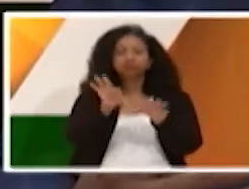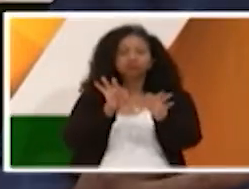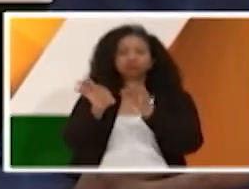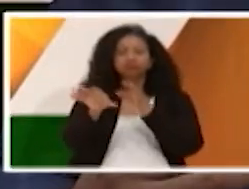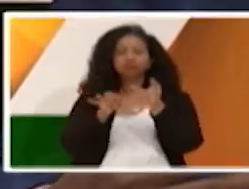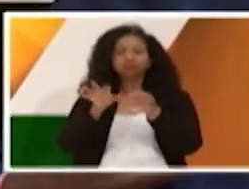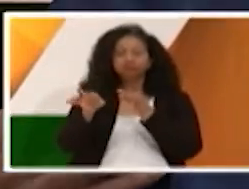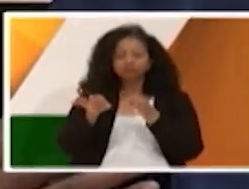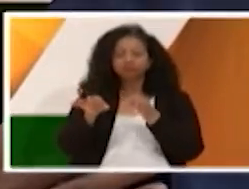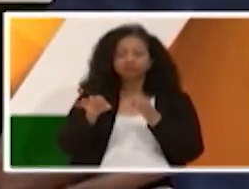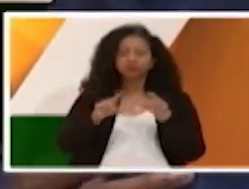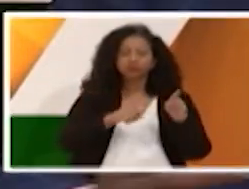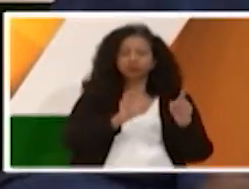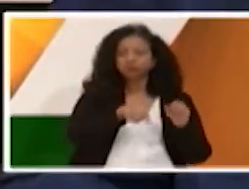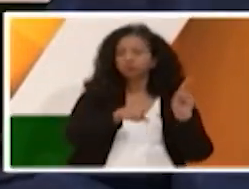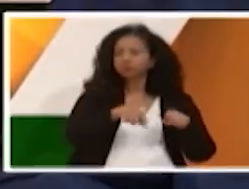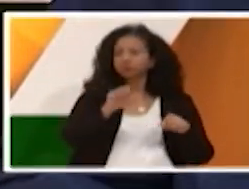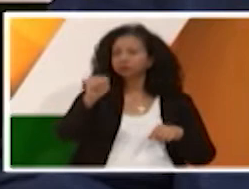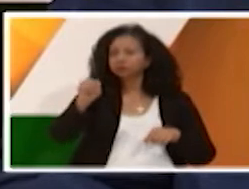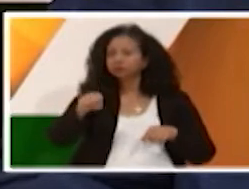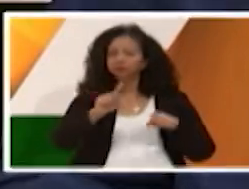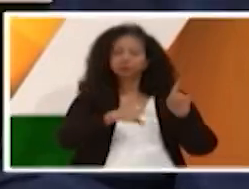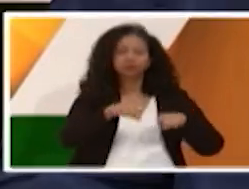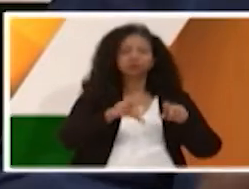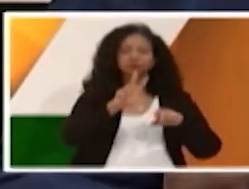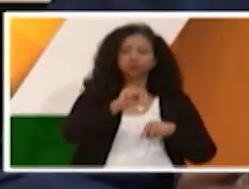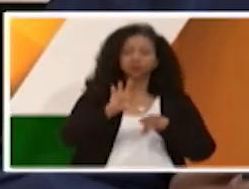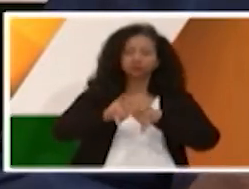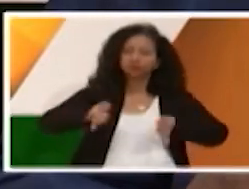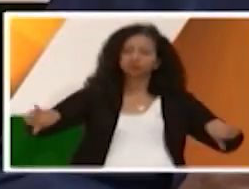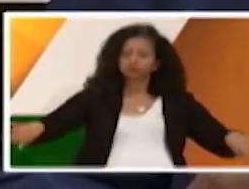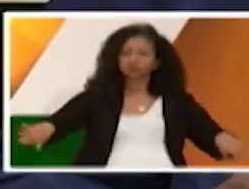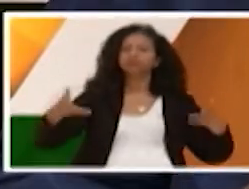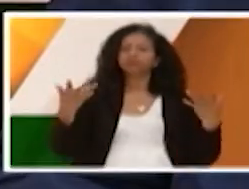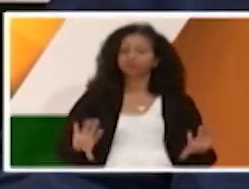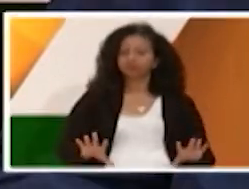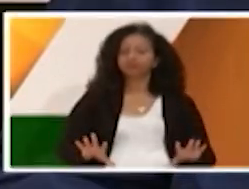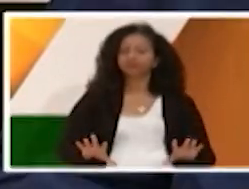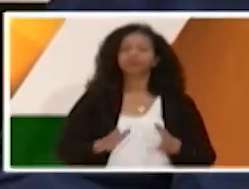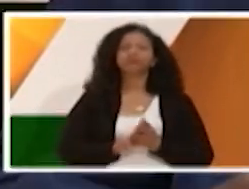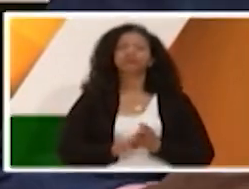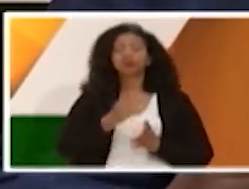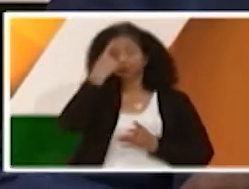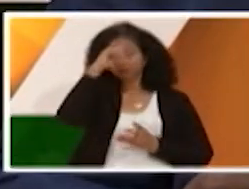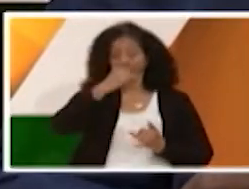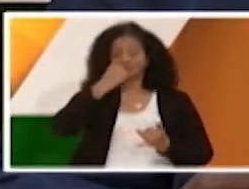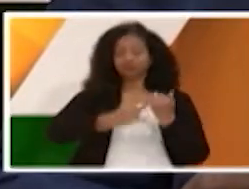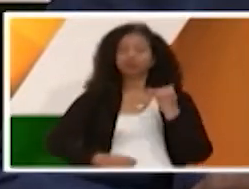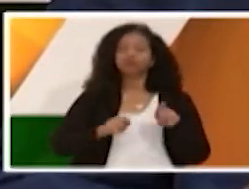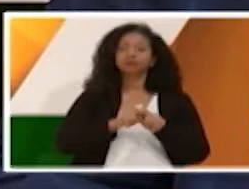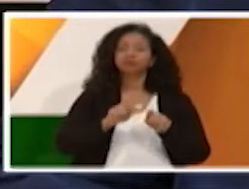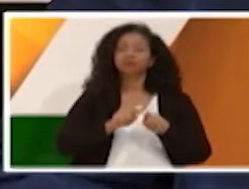toda la disciplina del deporte adaptado. Y para ya ponerle la tapa al pomo, como dicen, el señor